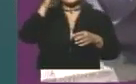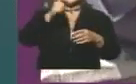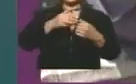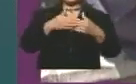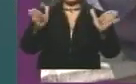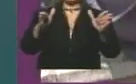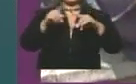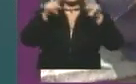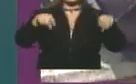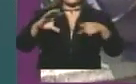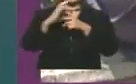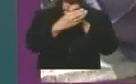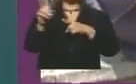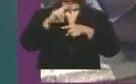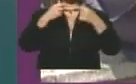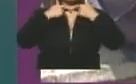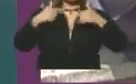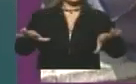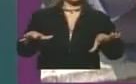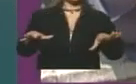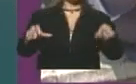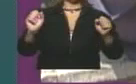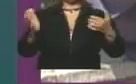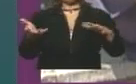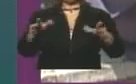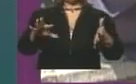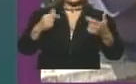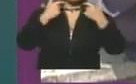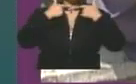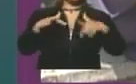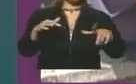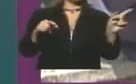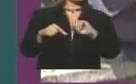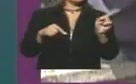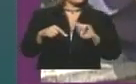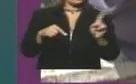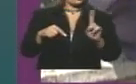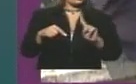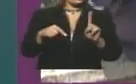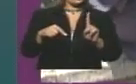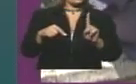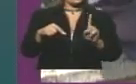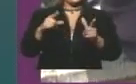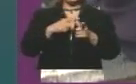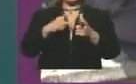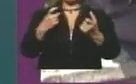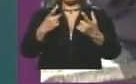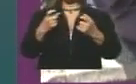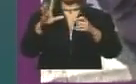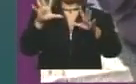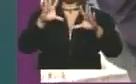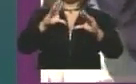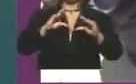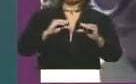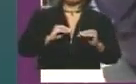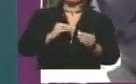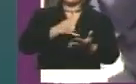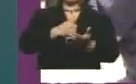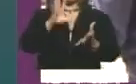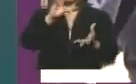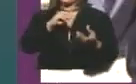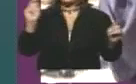cultura venezolana se ha perdido? Bueno, no es que se ha perdido. ¿Se está perdiendo? No, lo que está un poco apagada. Eso hay que